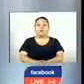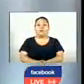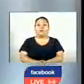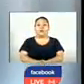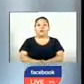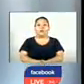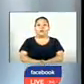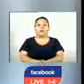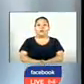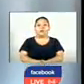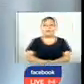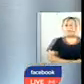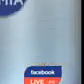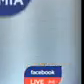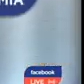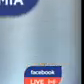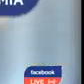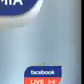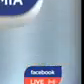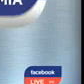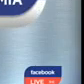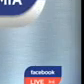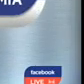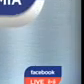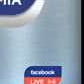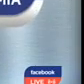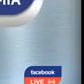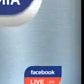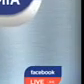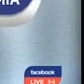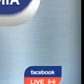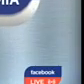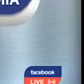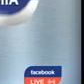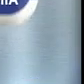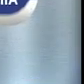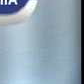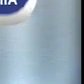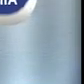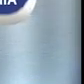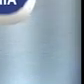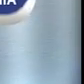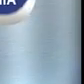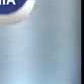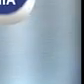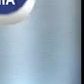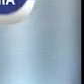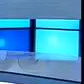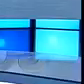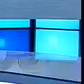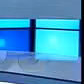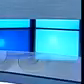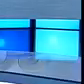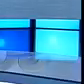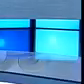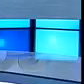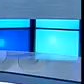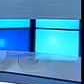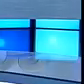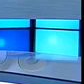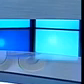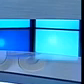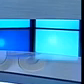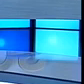a esta hora tenemos